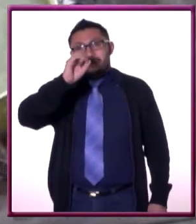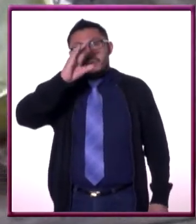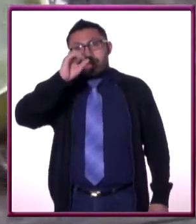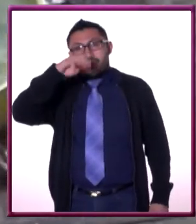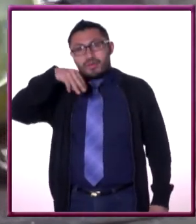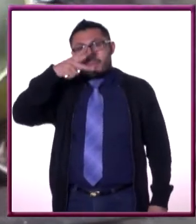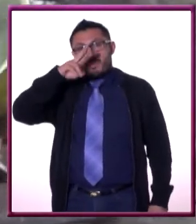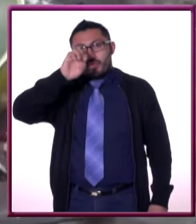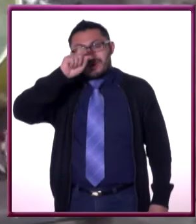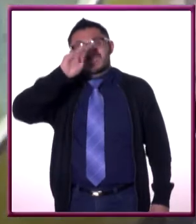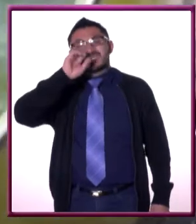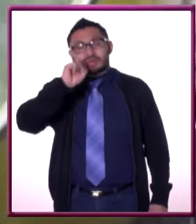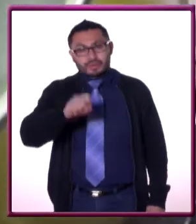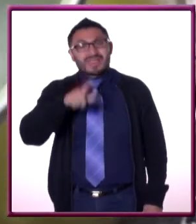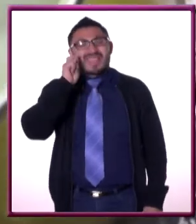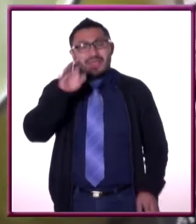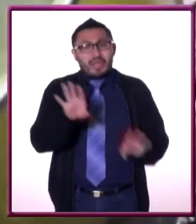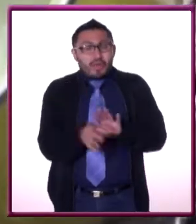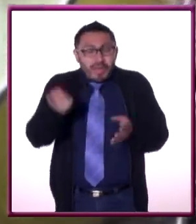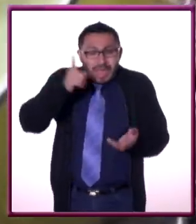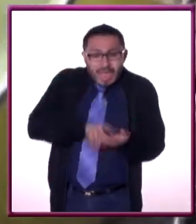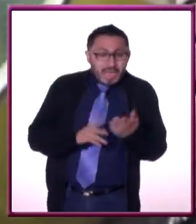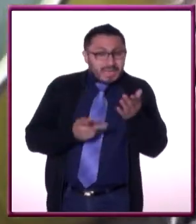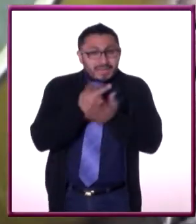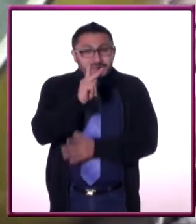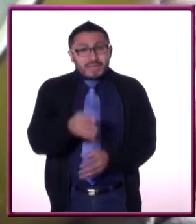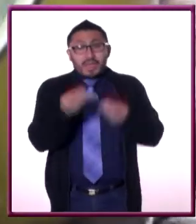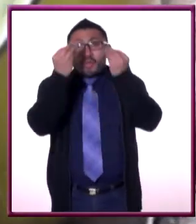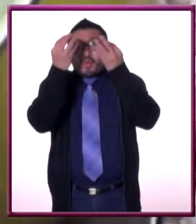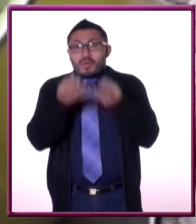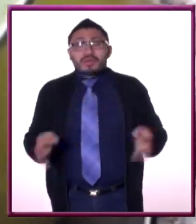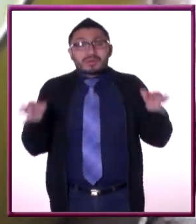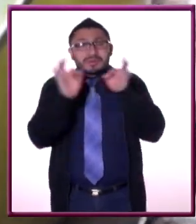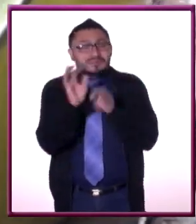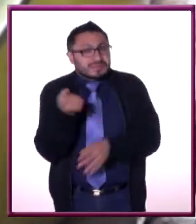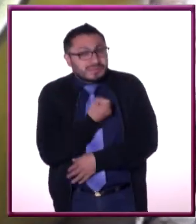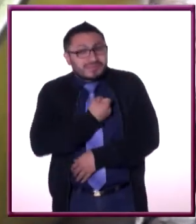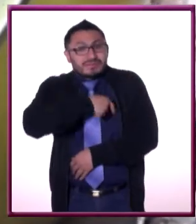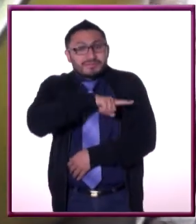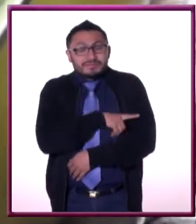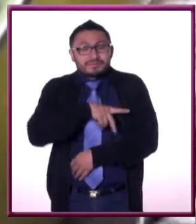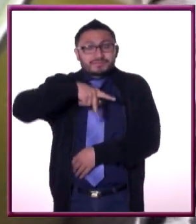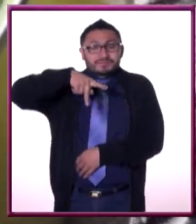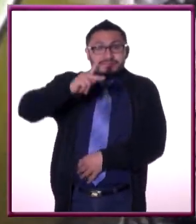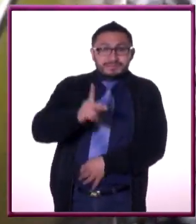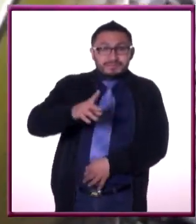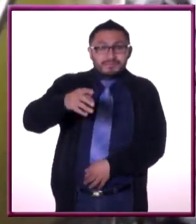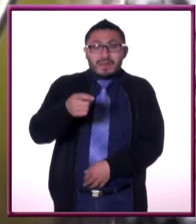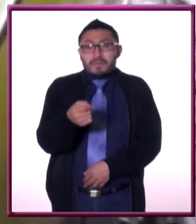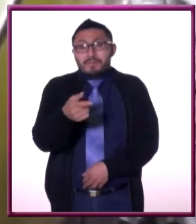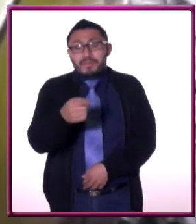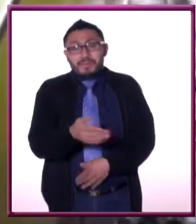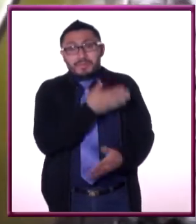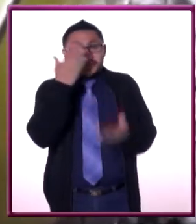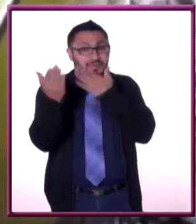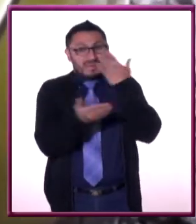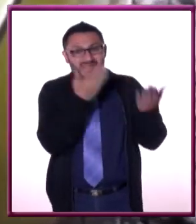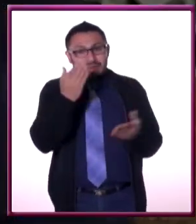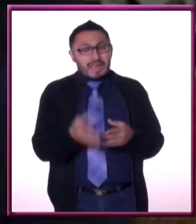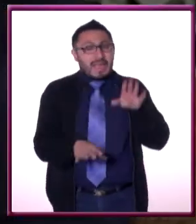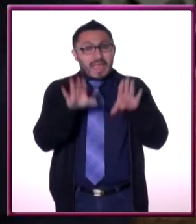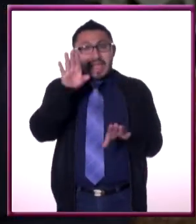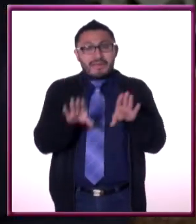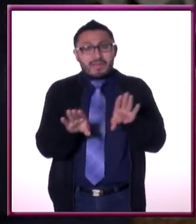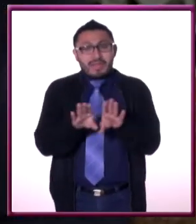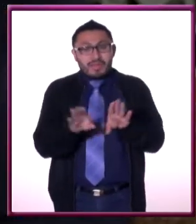químicos, moléculas pequeñitas que tienen las plantas y que son muy importantes para la salud, Ok. pero que están muy poco estudiadas. Y muchas